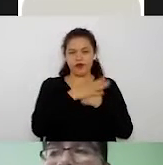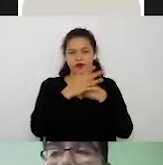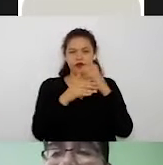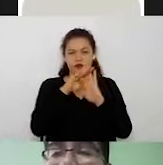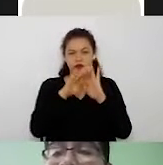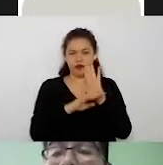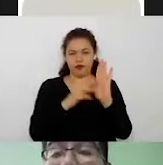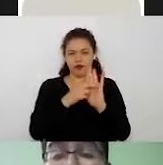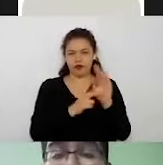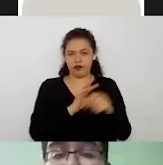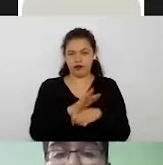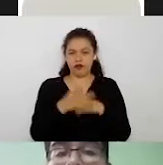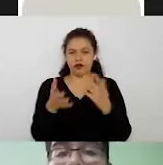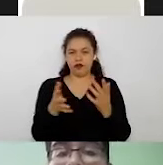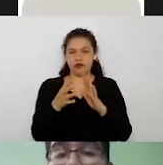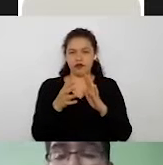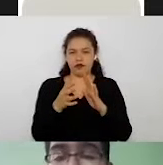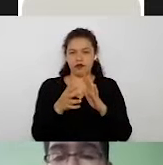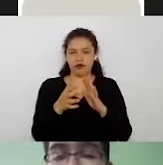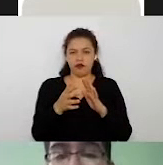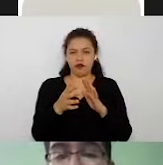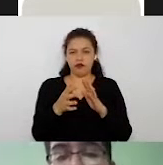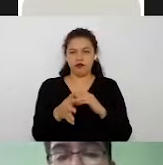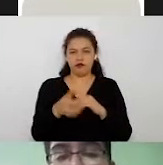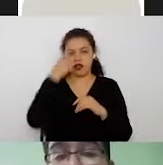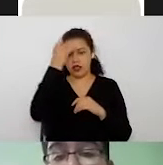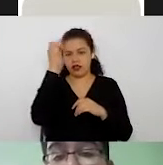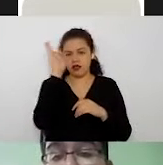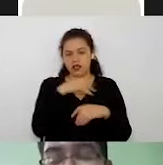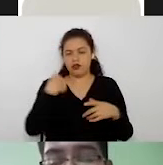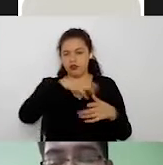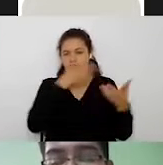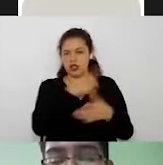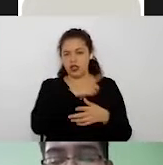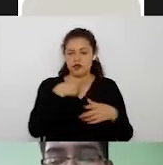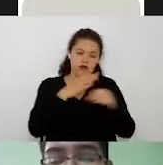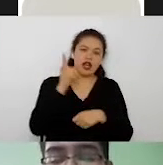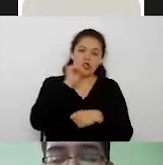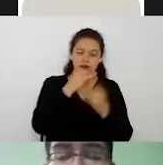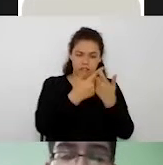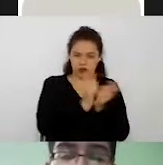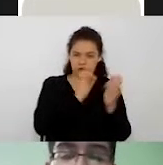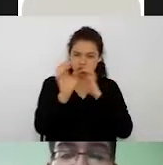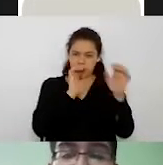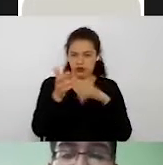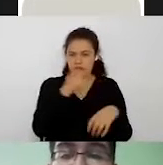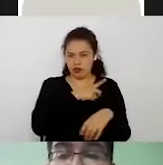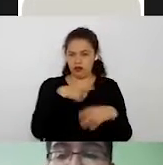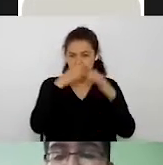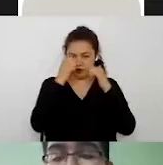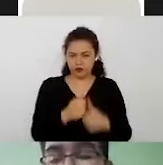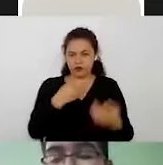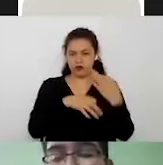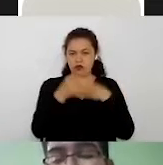cuál va a ser la hipótesis, qué es lo que tenemos que hacer, y la brigada de comunicación se encarga de revisar que todo se